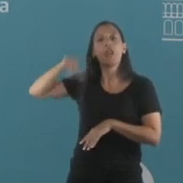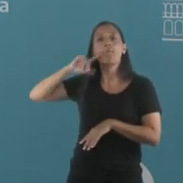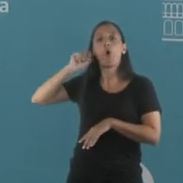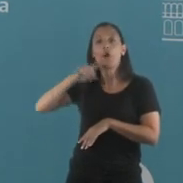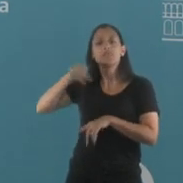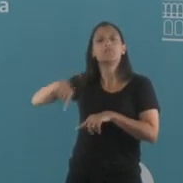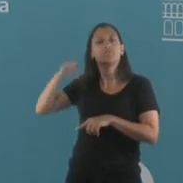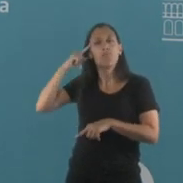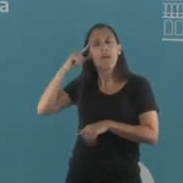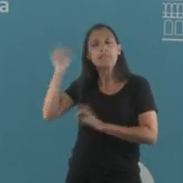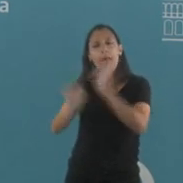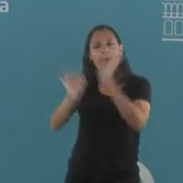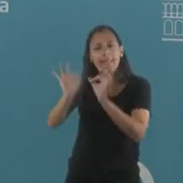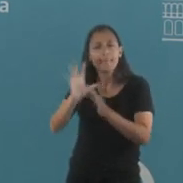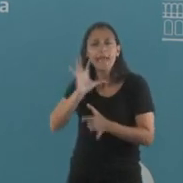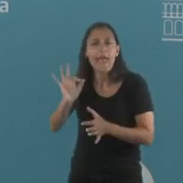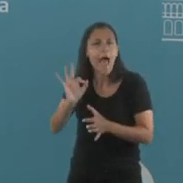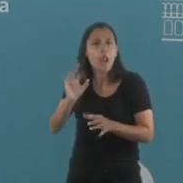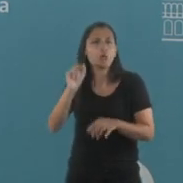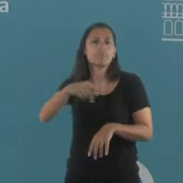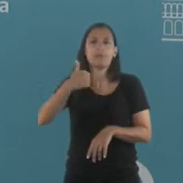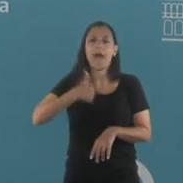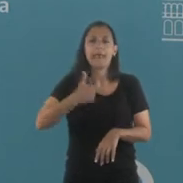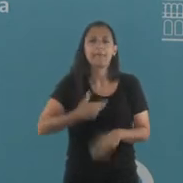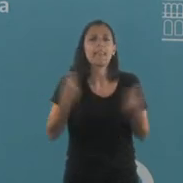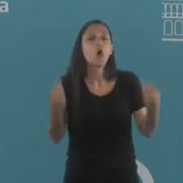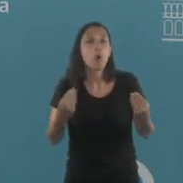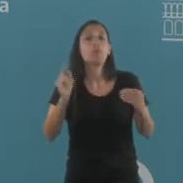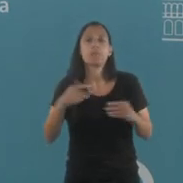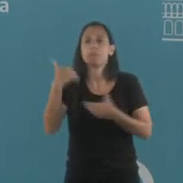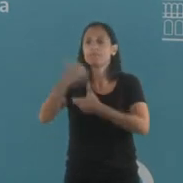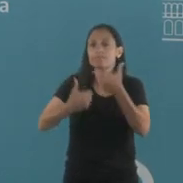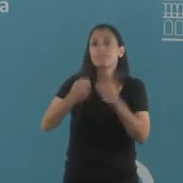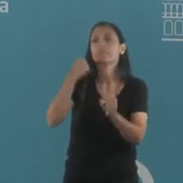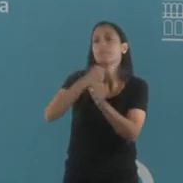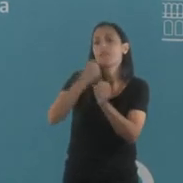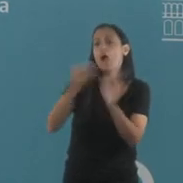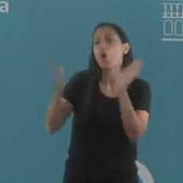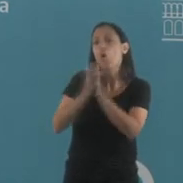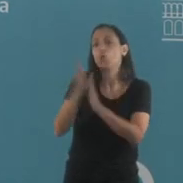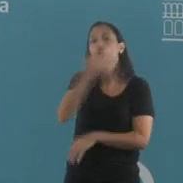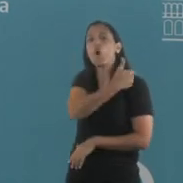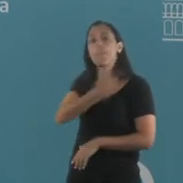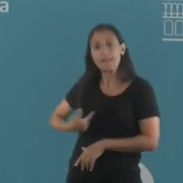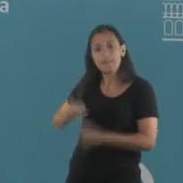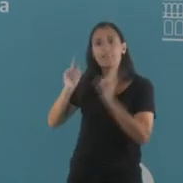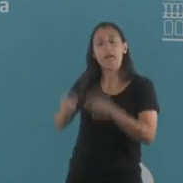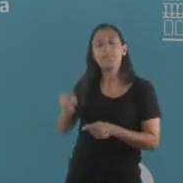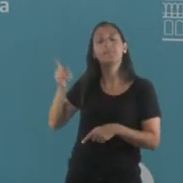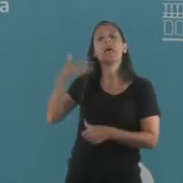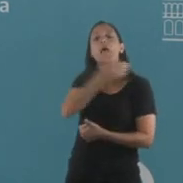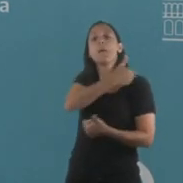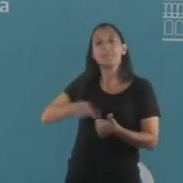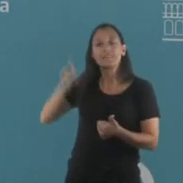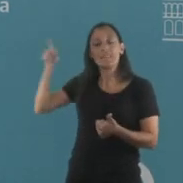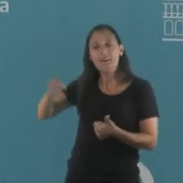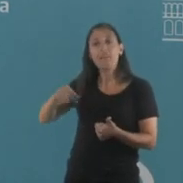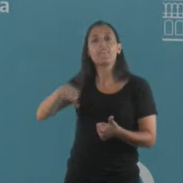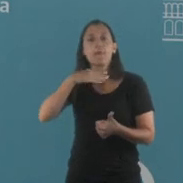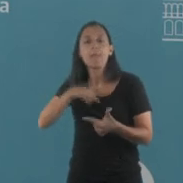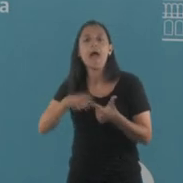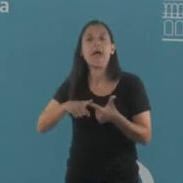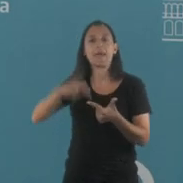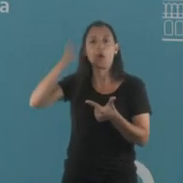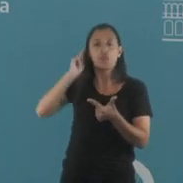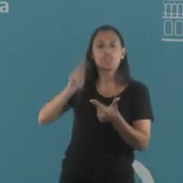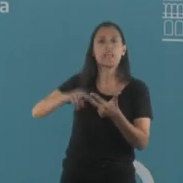estrategia global y general en el país y también que están llevando adelante el presidente, con el presidente de México, con el de Chile, con el de Bolivia, con